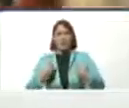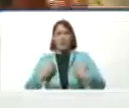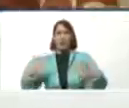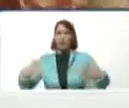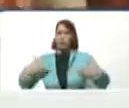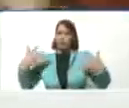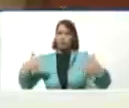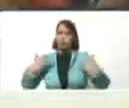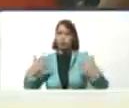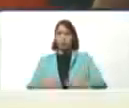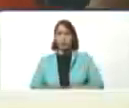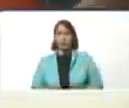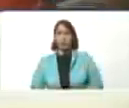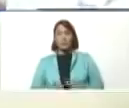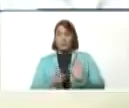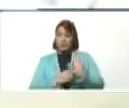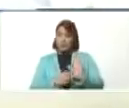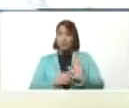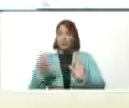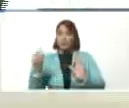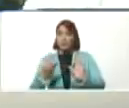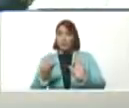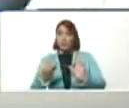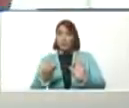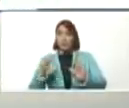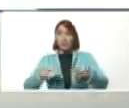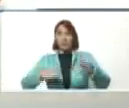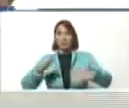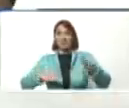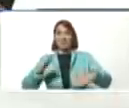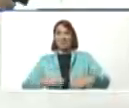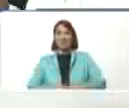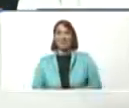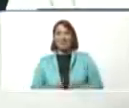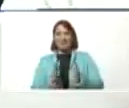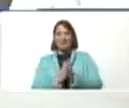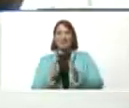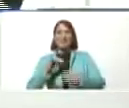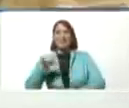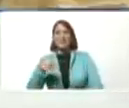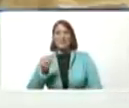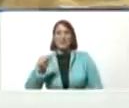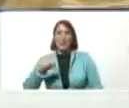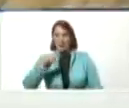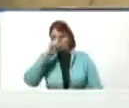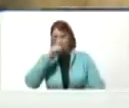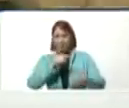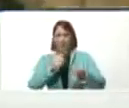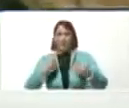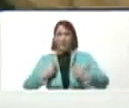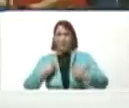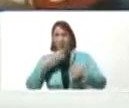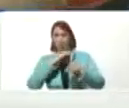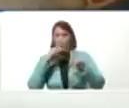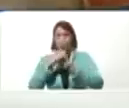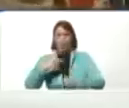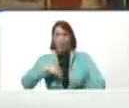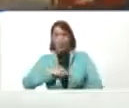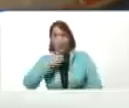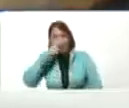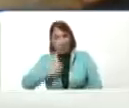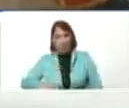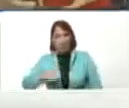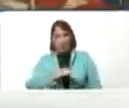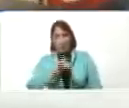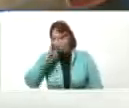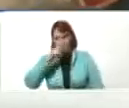alegría. Verdaderamente los tambores de San Juan marcan la vida cultural de nuestros pueblos, marcan la